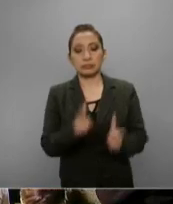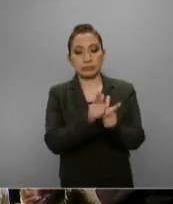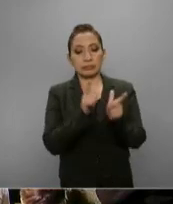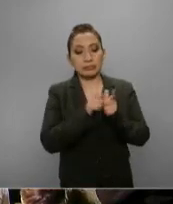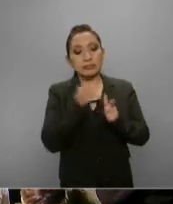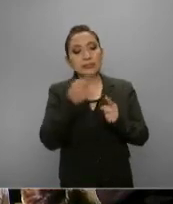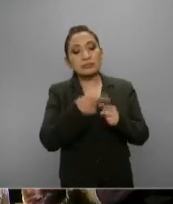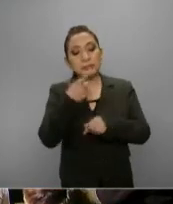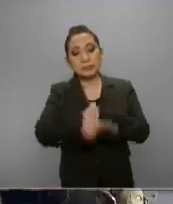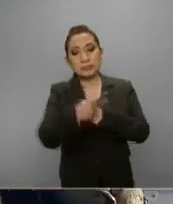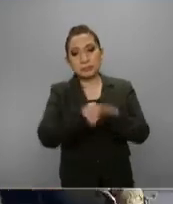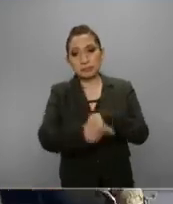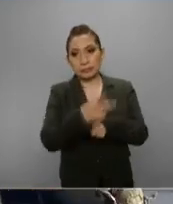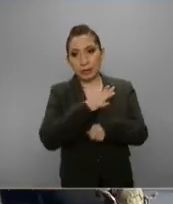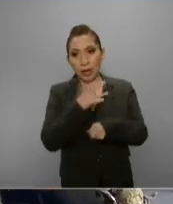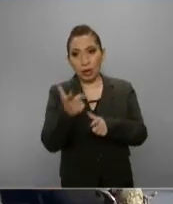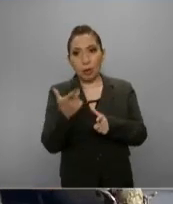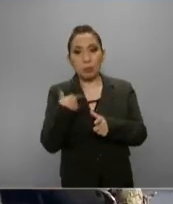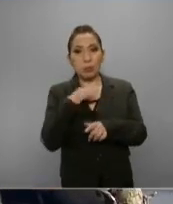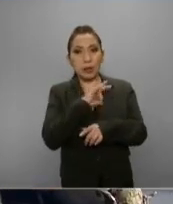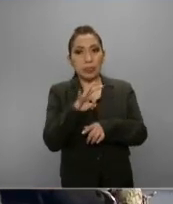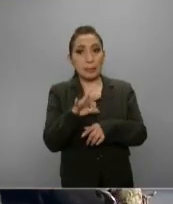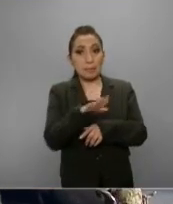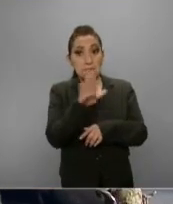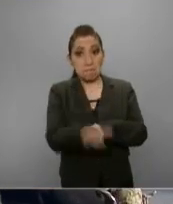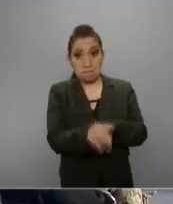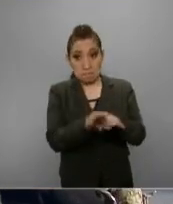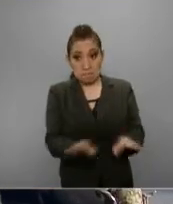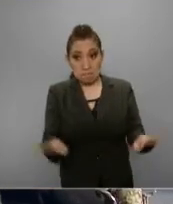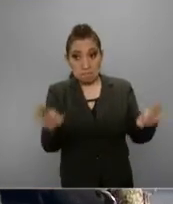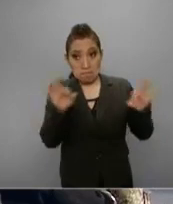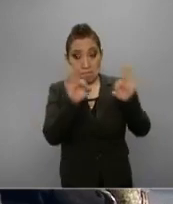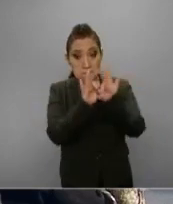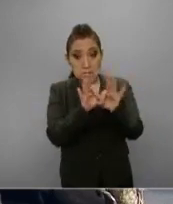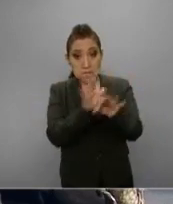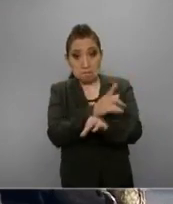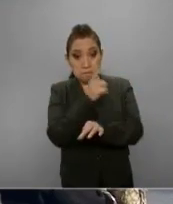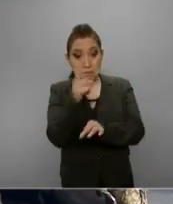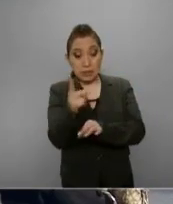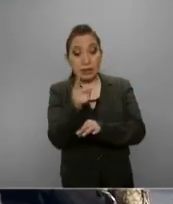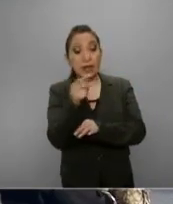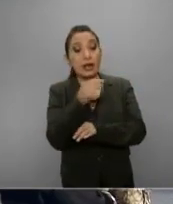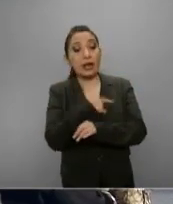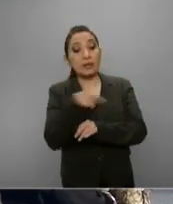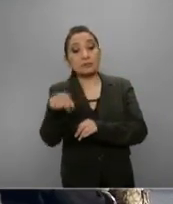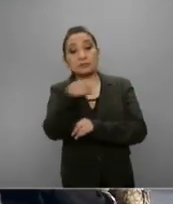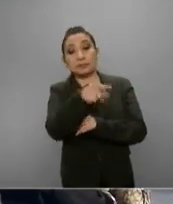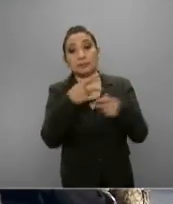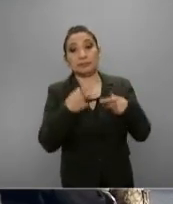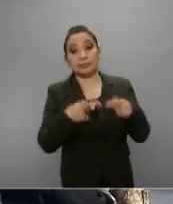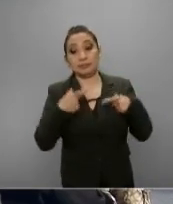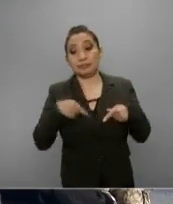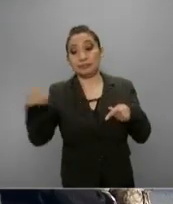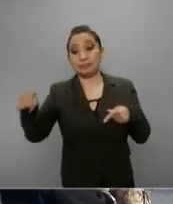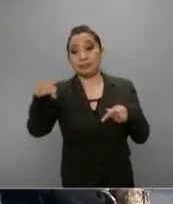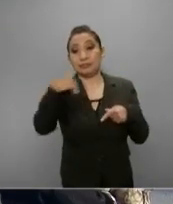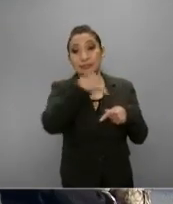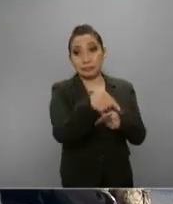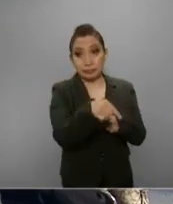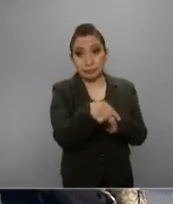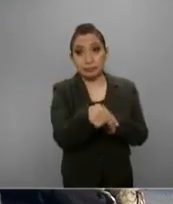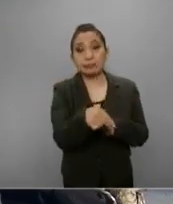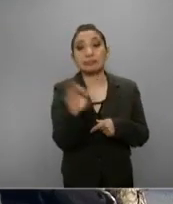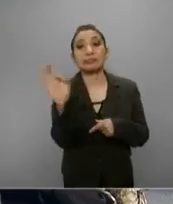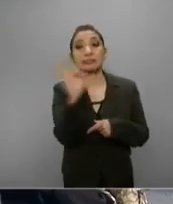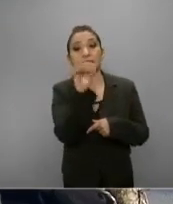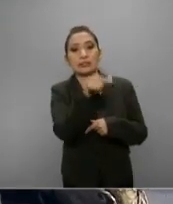Grupos de riesgo y en su momento comorbilidad. Eso también es importante porque necesitamos también que las poblaciones, las